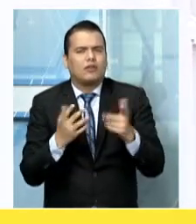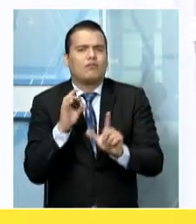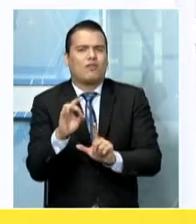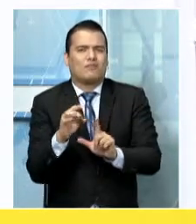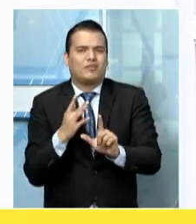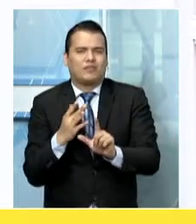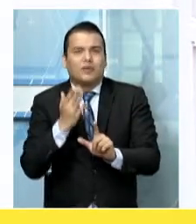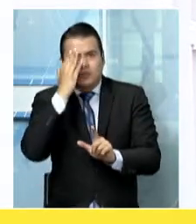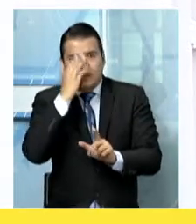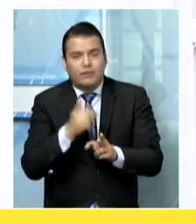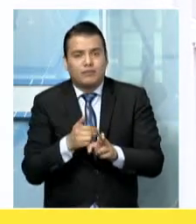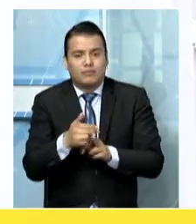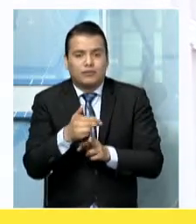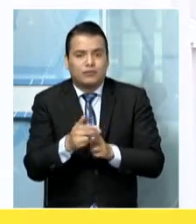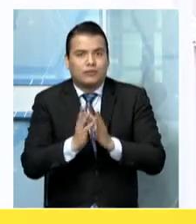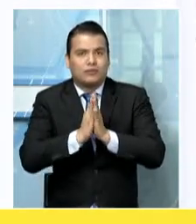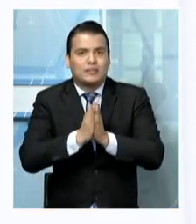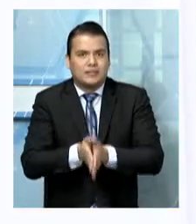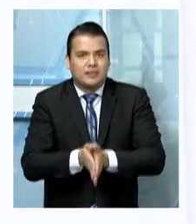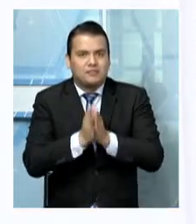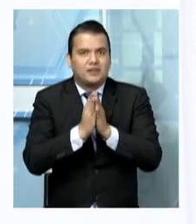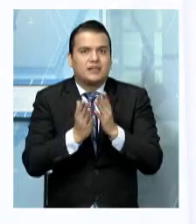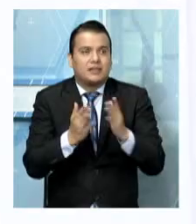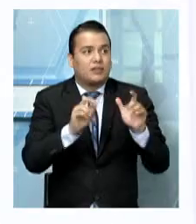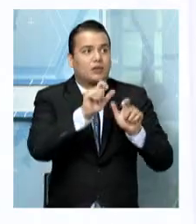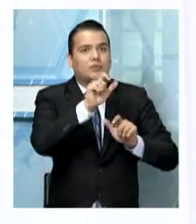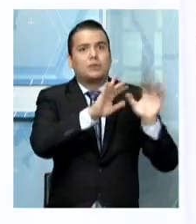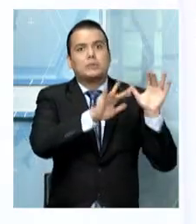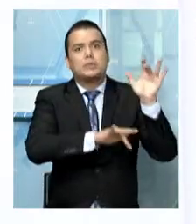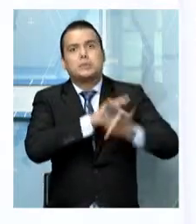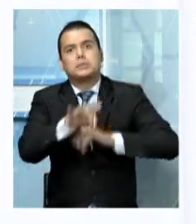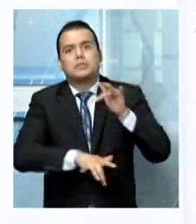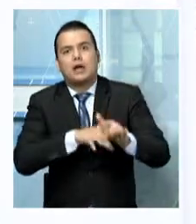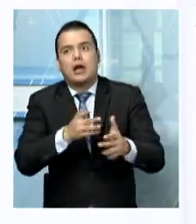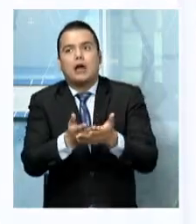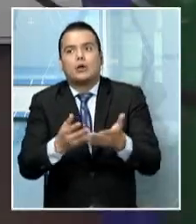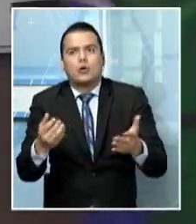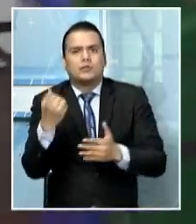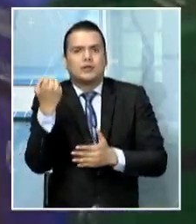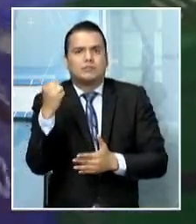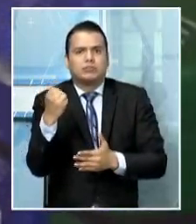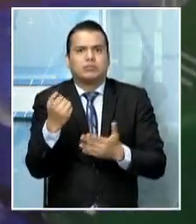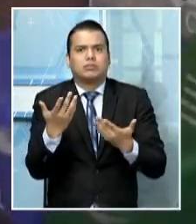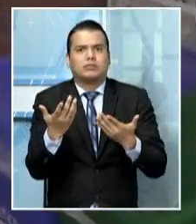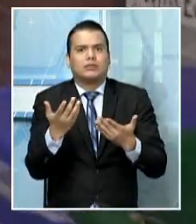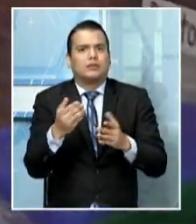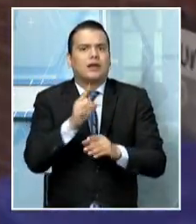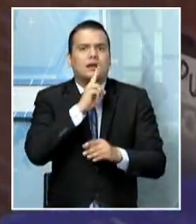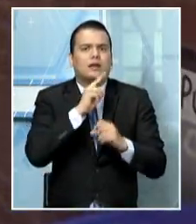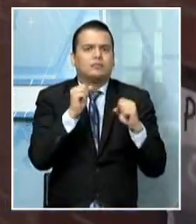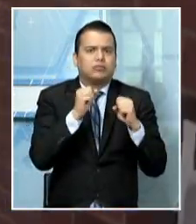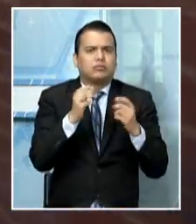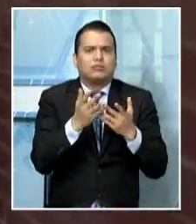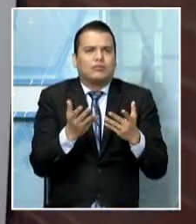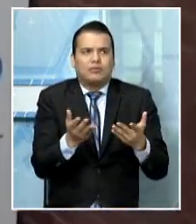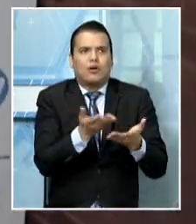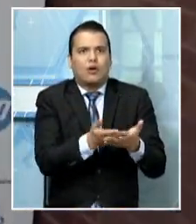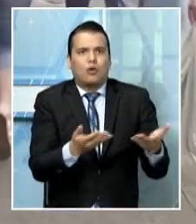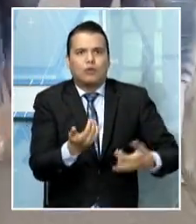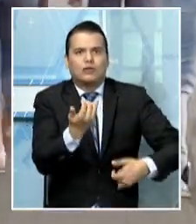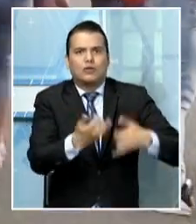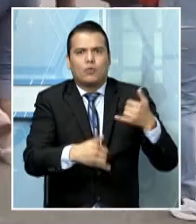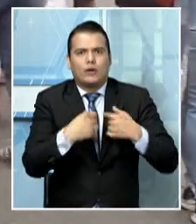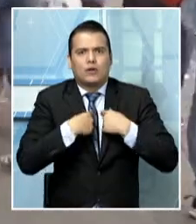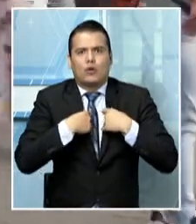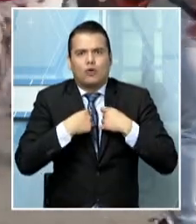IVA próximos a la Navidad y aquí no solamente van a primar los electrodomésticos, van a primar la ropa, juguetería, regalos